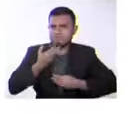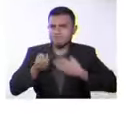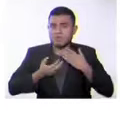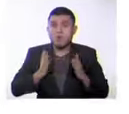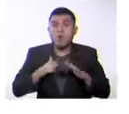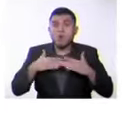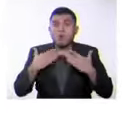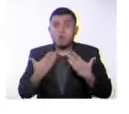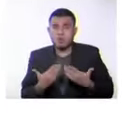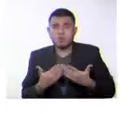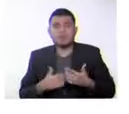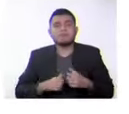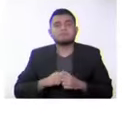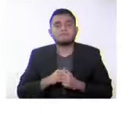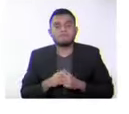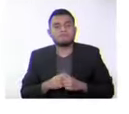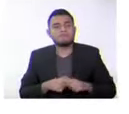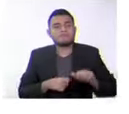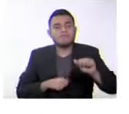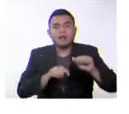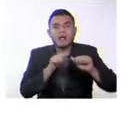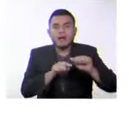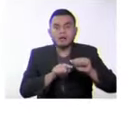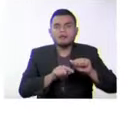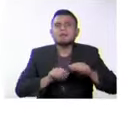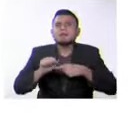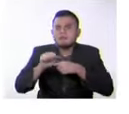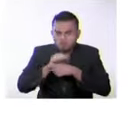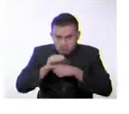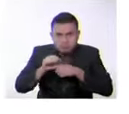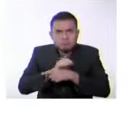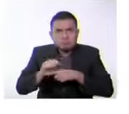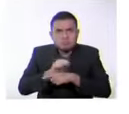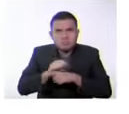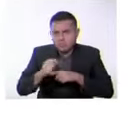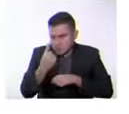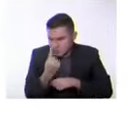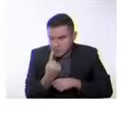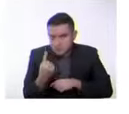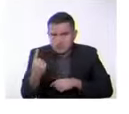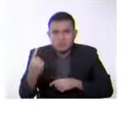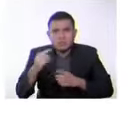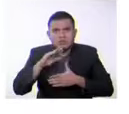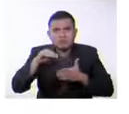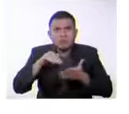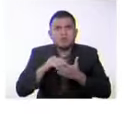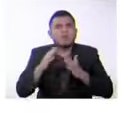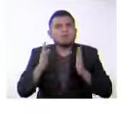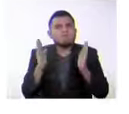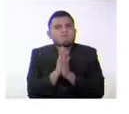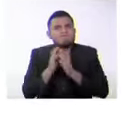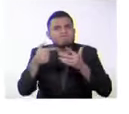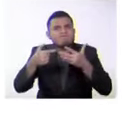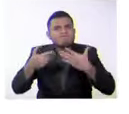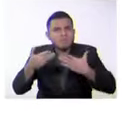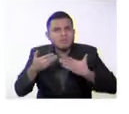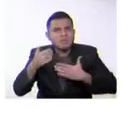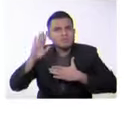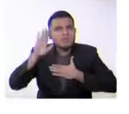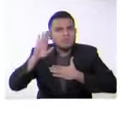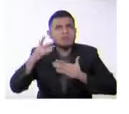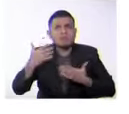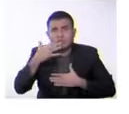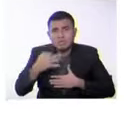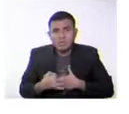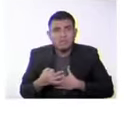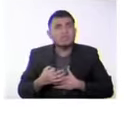A, ejercen participación ciudadana para exigir el cumplimiento de derechos humanos y plantean la urgencia